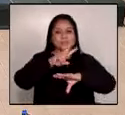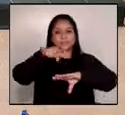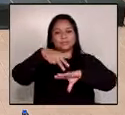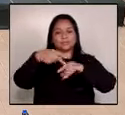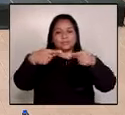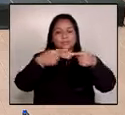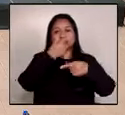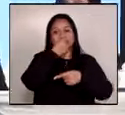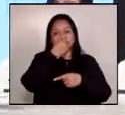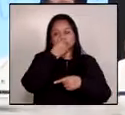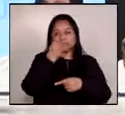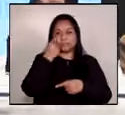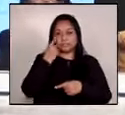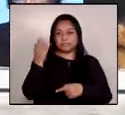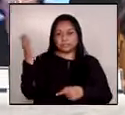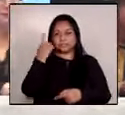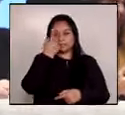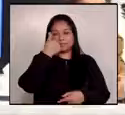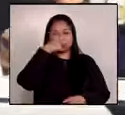Gracias.